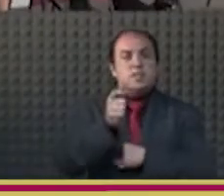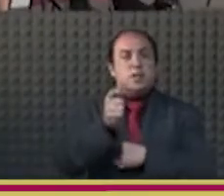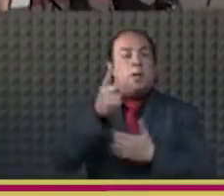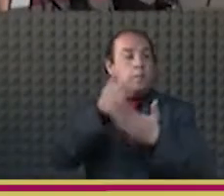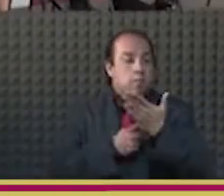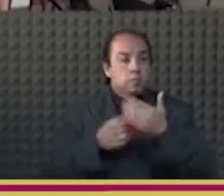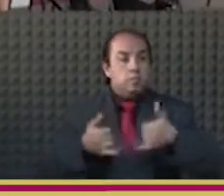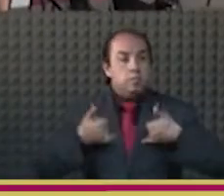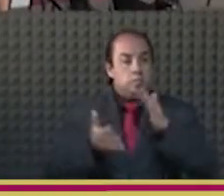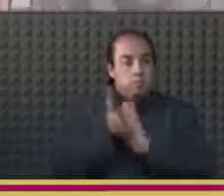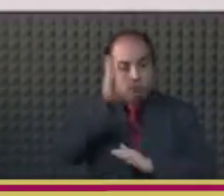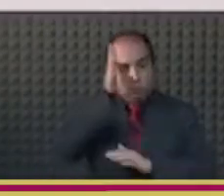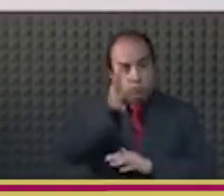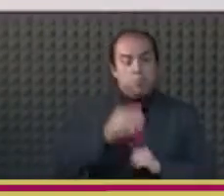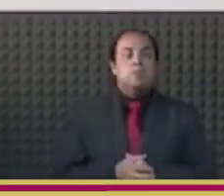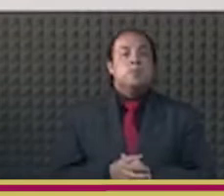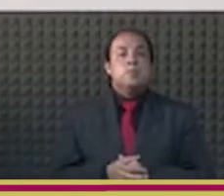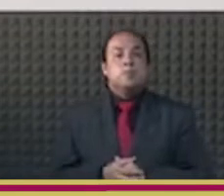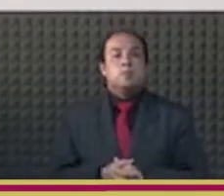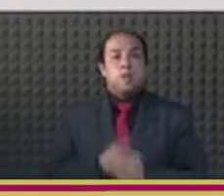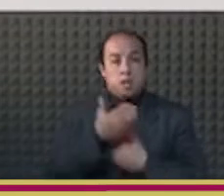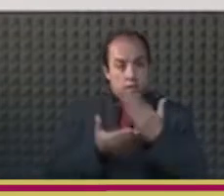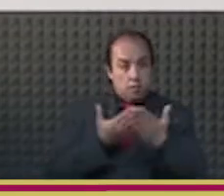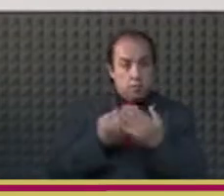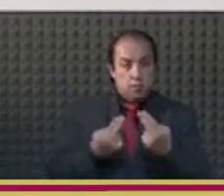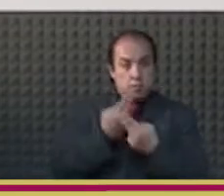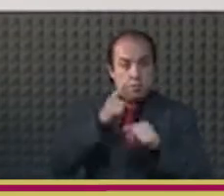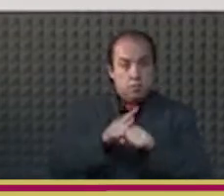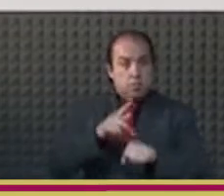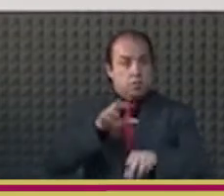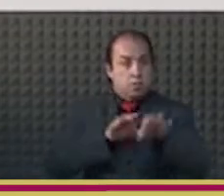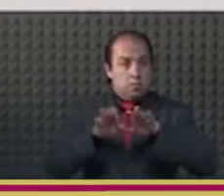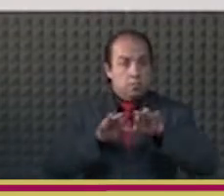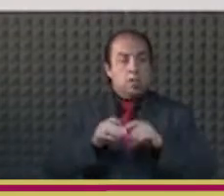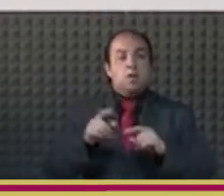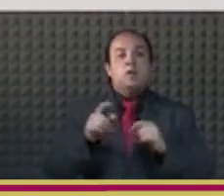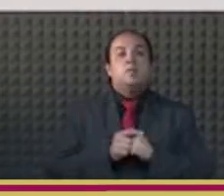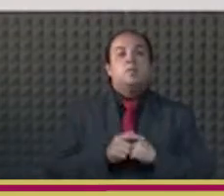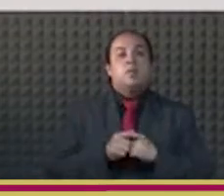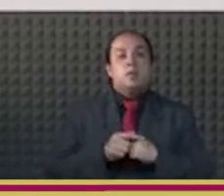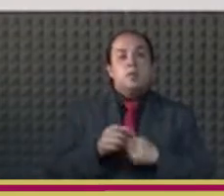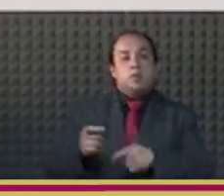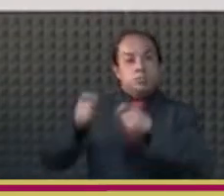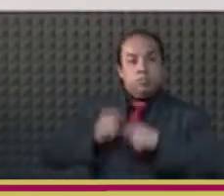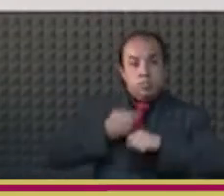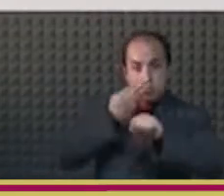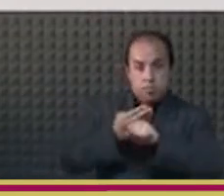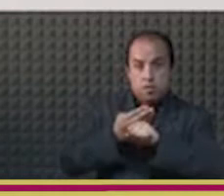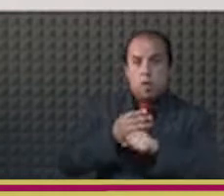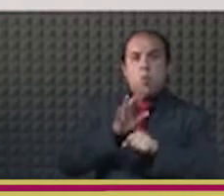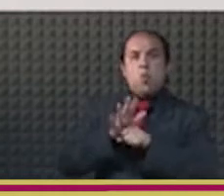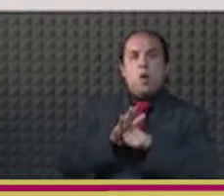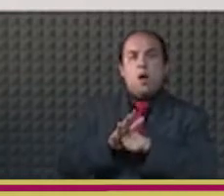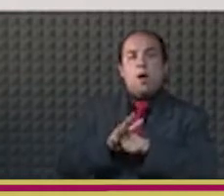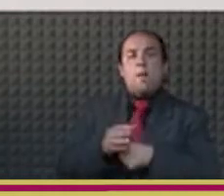Jóvenes Construyendo el Futuro. En lo que respecta al Servicio Nacional de Empleo, la tarea que tenemos encomendada es la de brindar asesoría e